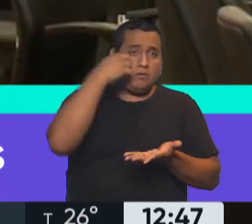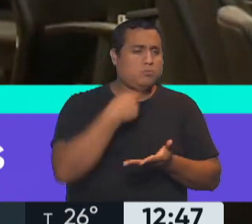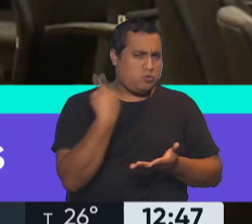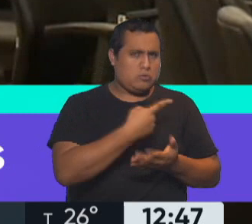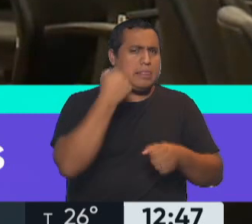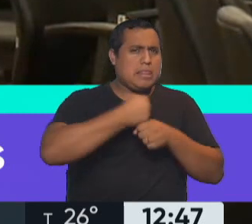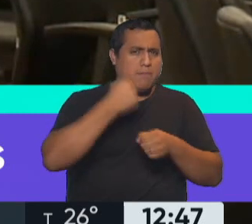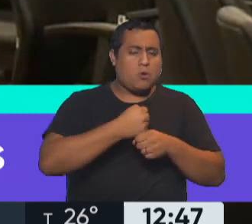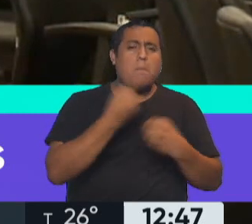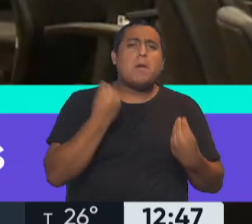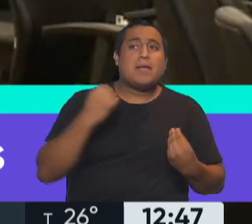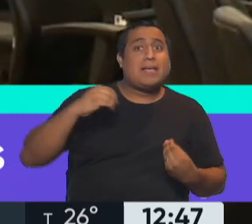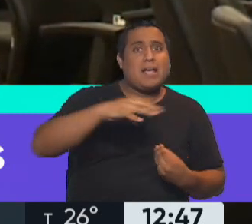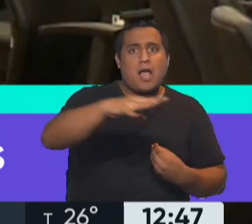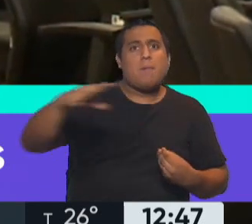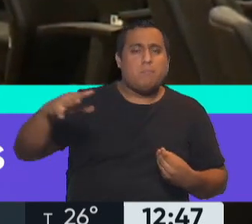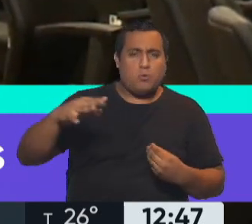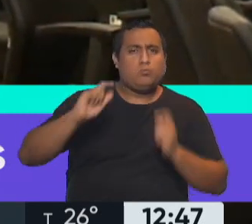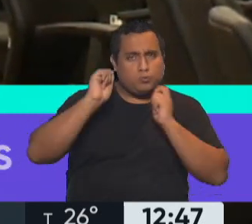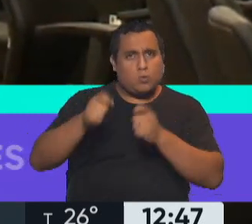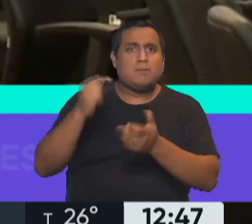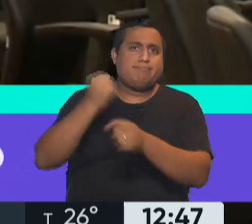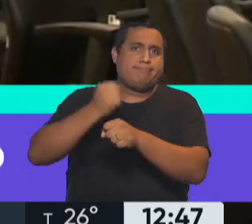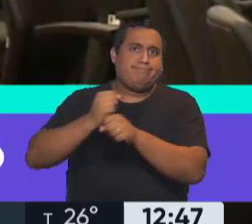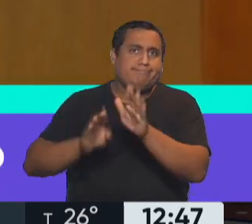campo sea puesto de nuevo en el lugar que merece.